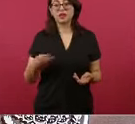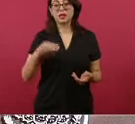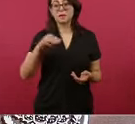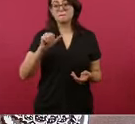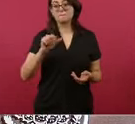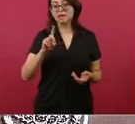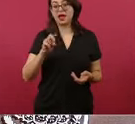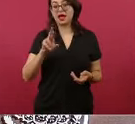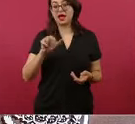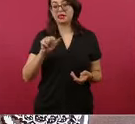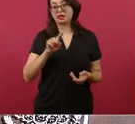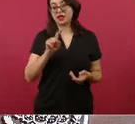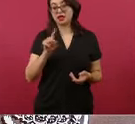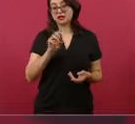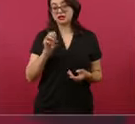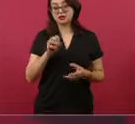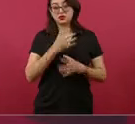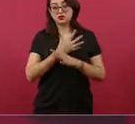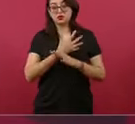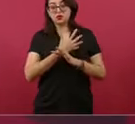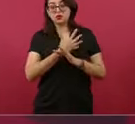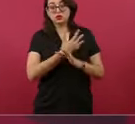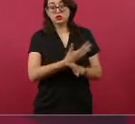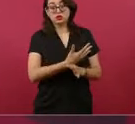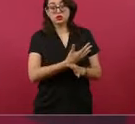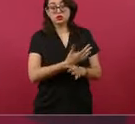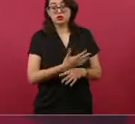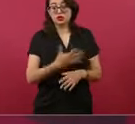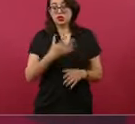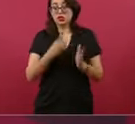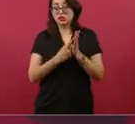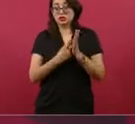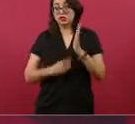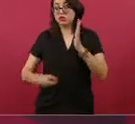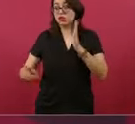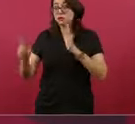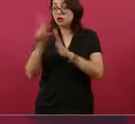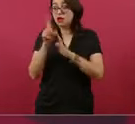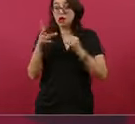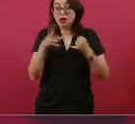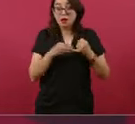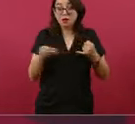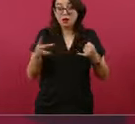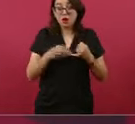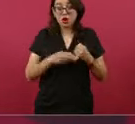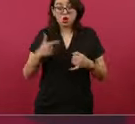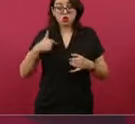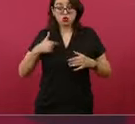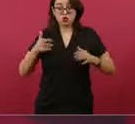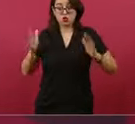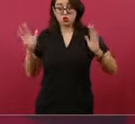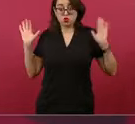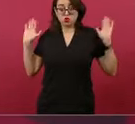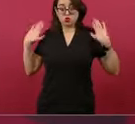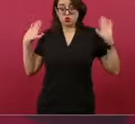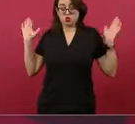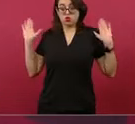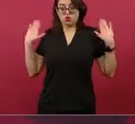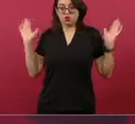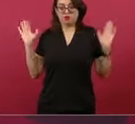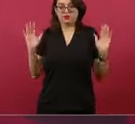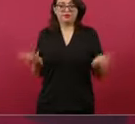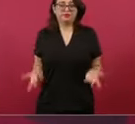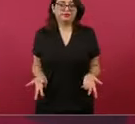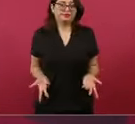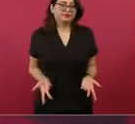departamentos de Miami que le compró Juan Collado, pero la información la dio El